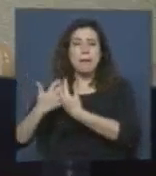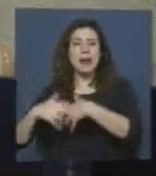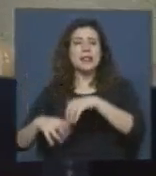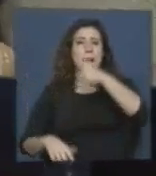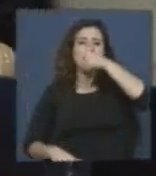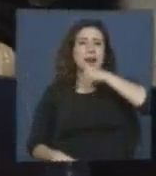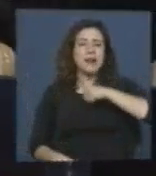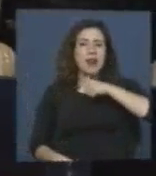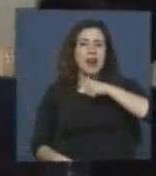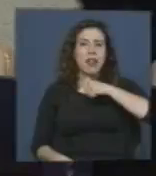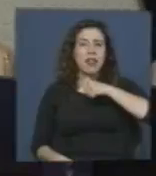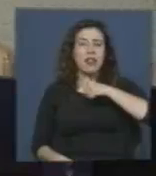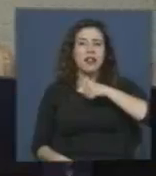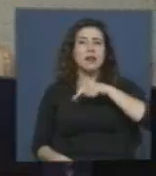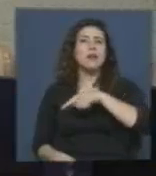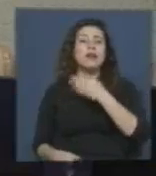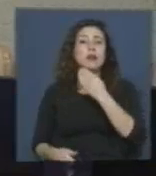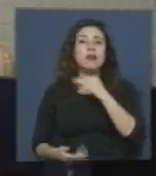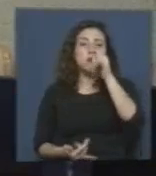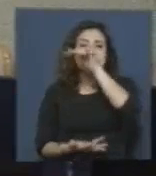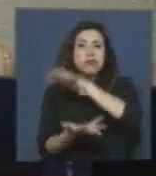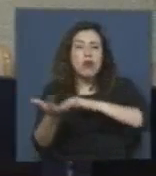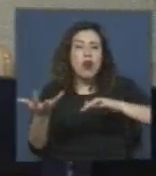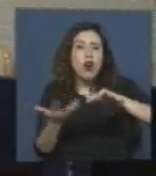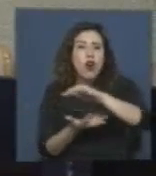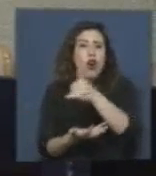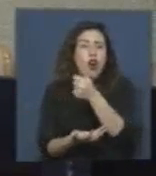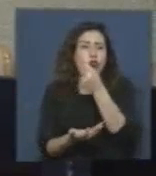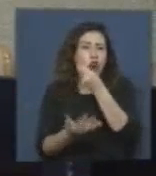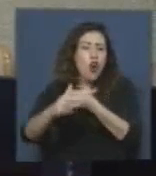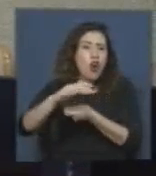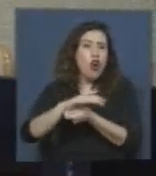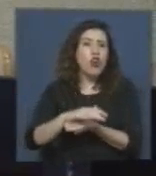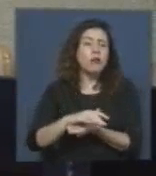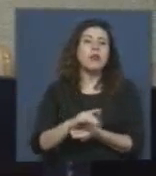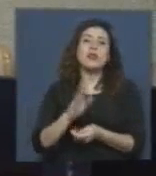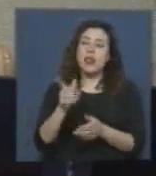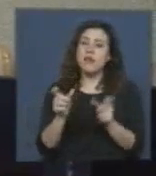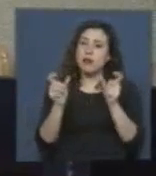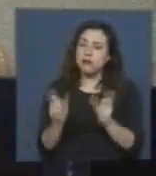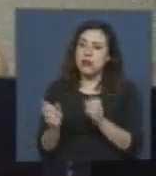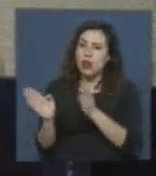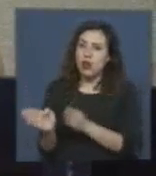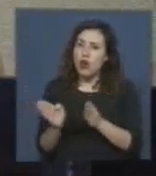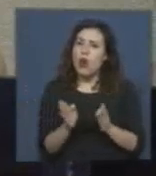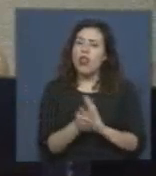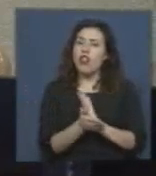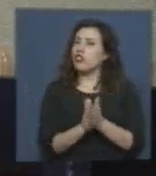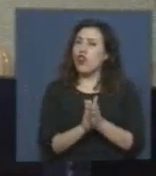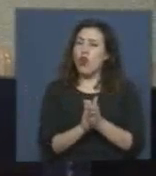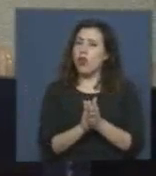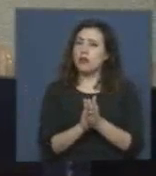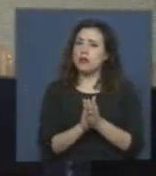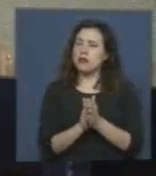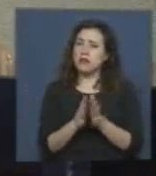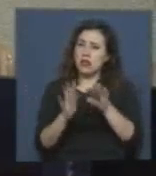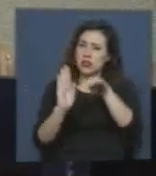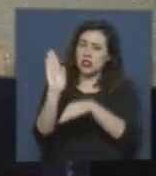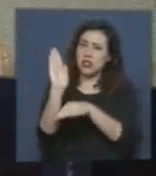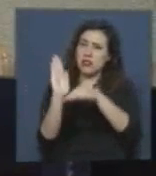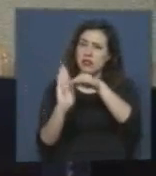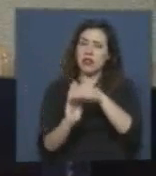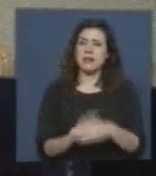país, asumiendo el carácter corruptible del ser humano, por lo que debe ser regulado en todas sus esferas. Por